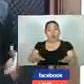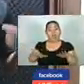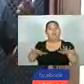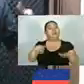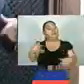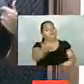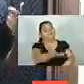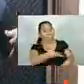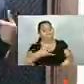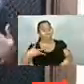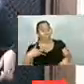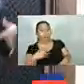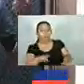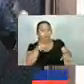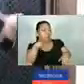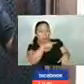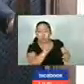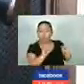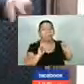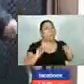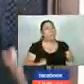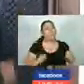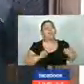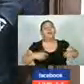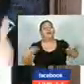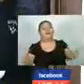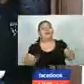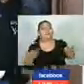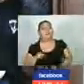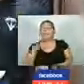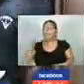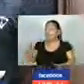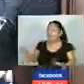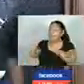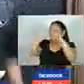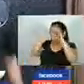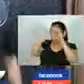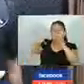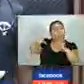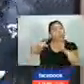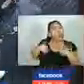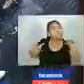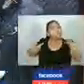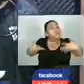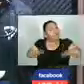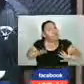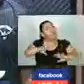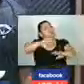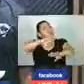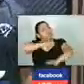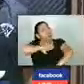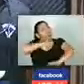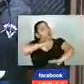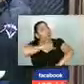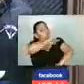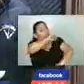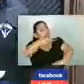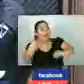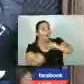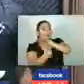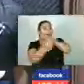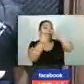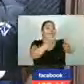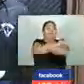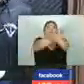si no fuera por ustedes no estaría aquí presente. Por escucharte yo estoy demasiado satisfecho porque tuve que levantarme en la